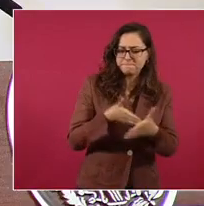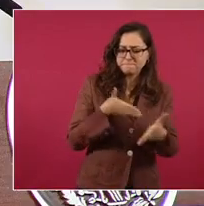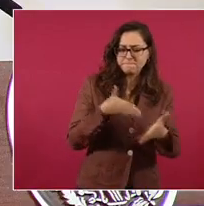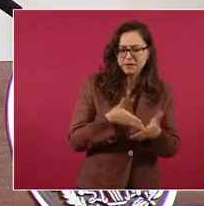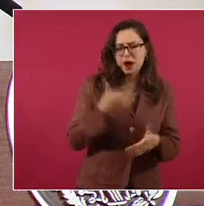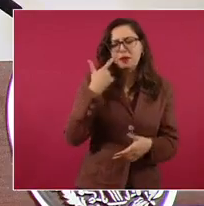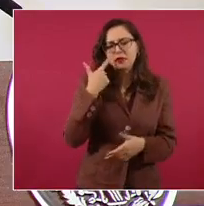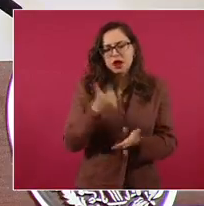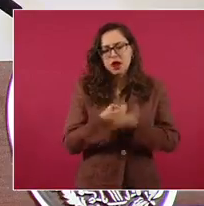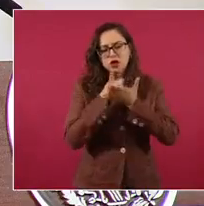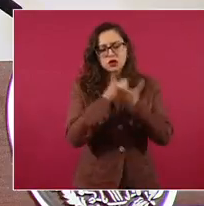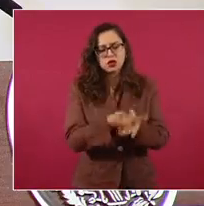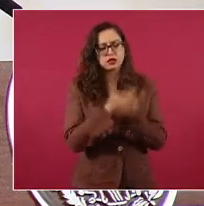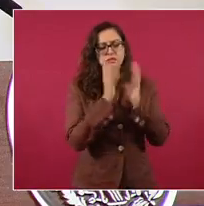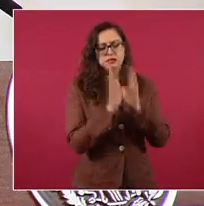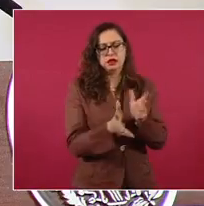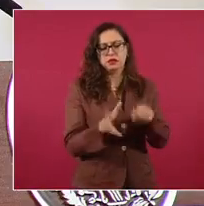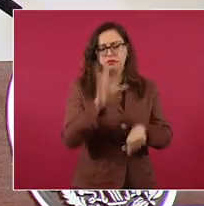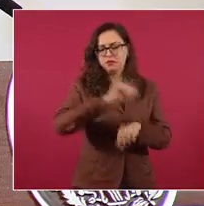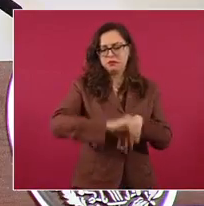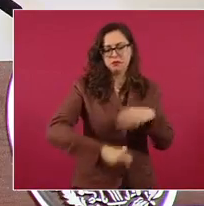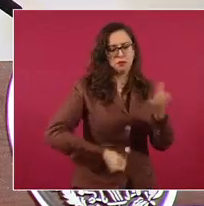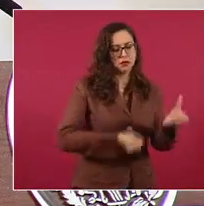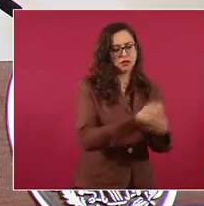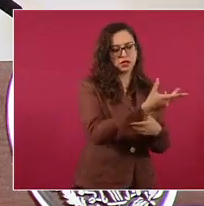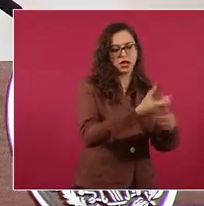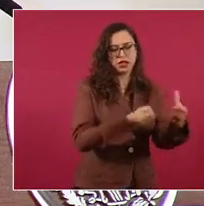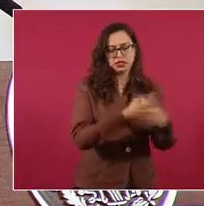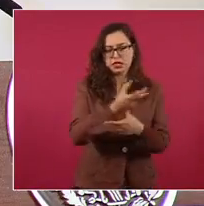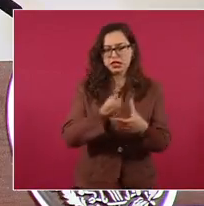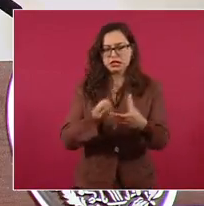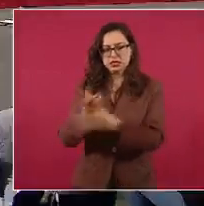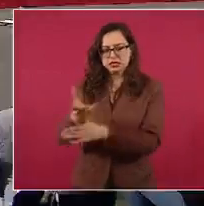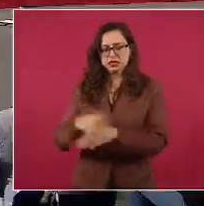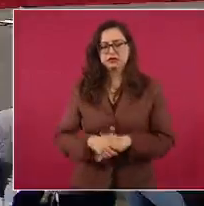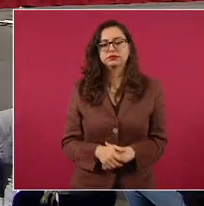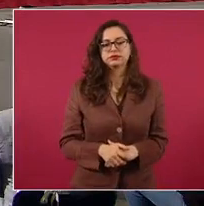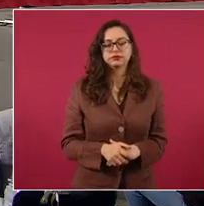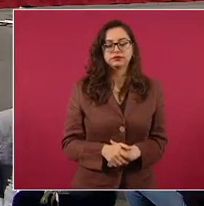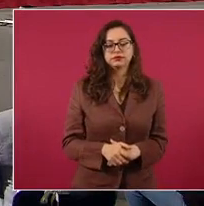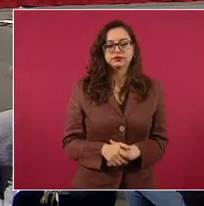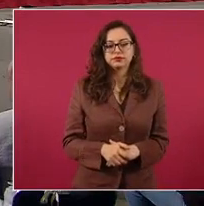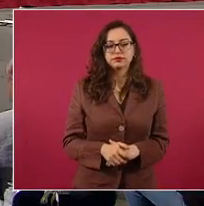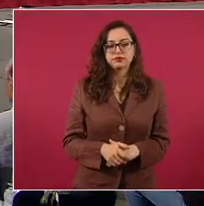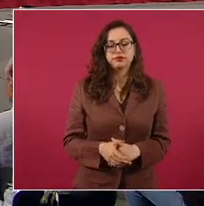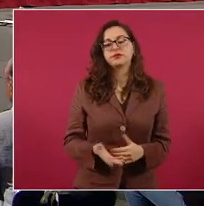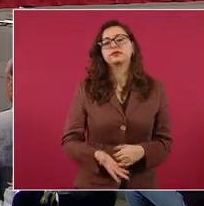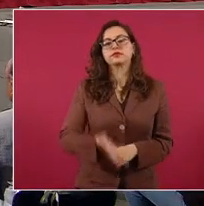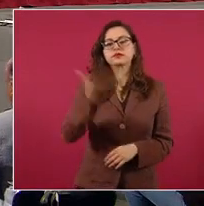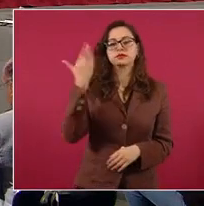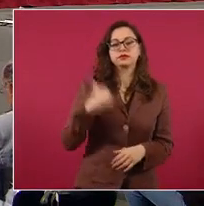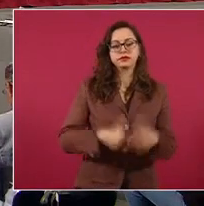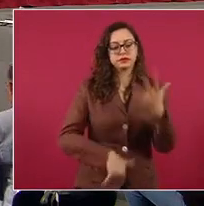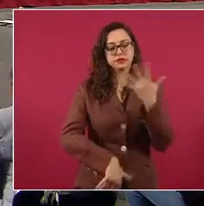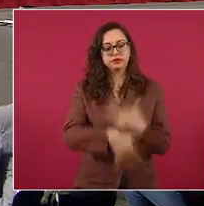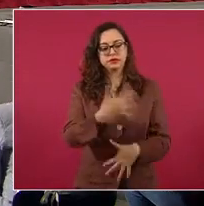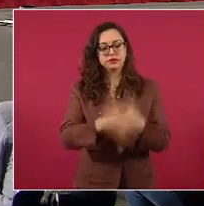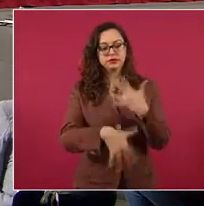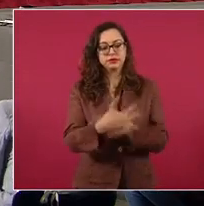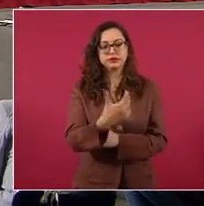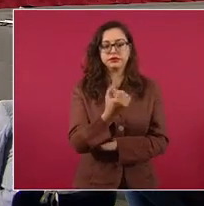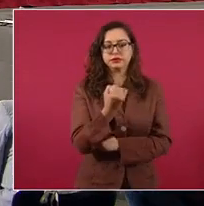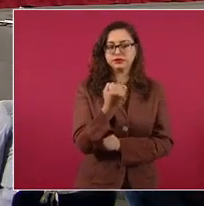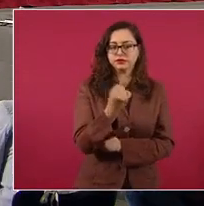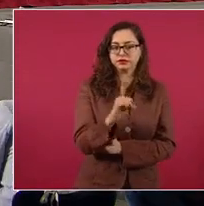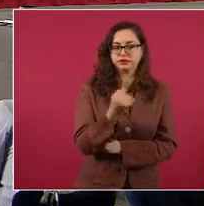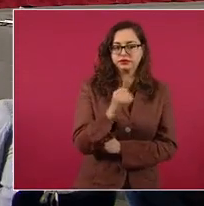volver con sus familias. Luego del informe que dimos a conocer el pasado 15 de septiembre,